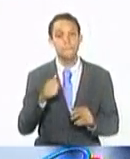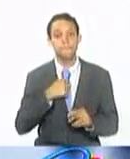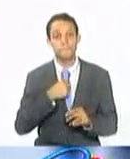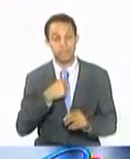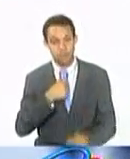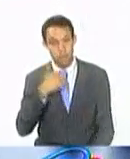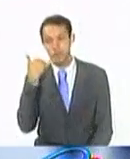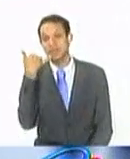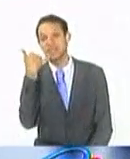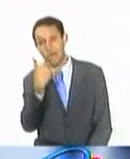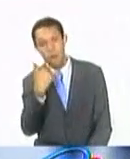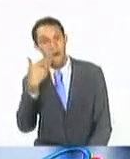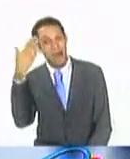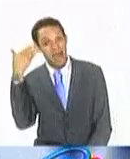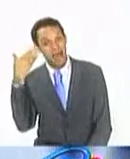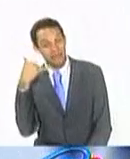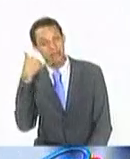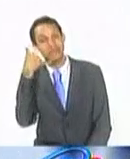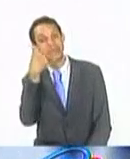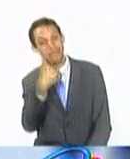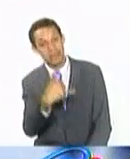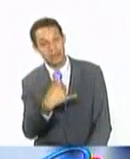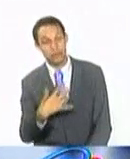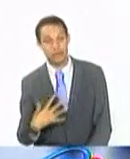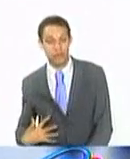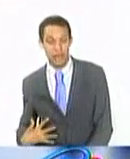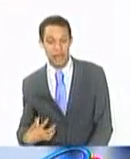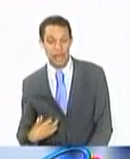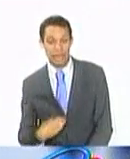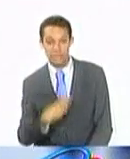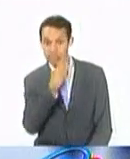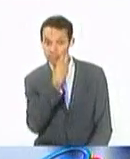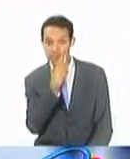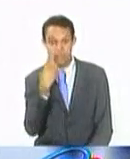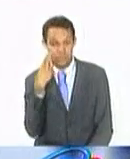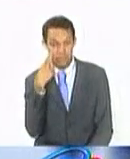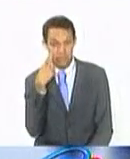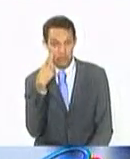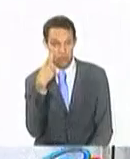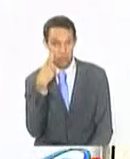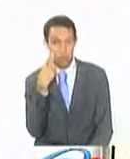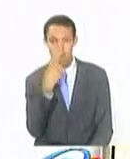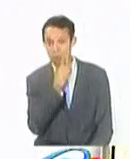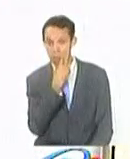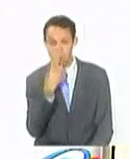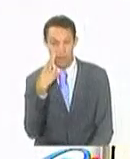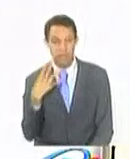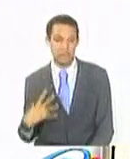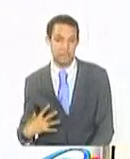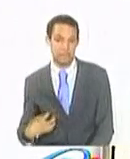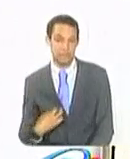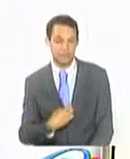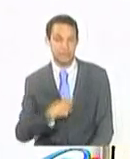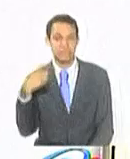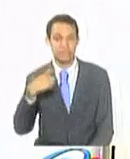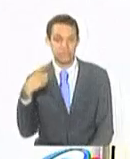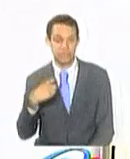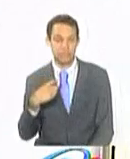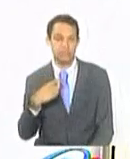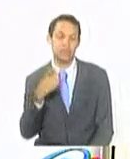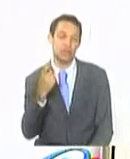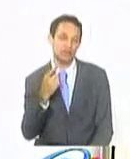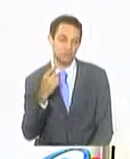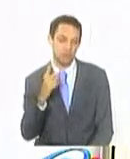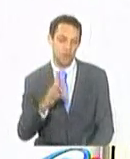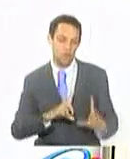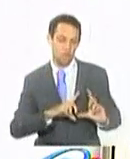llamé qu días y le dije que me había que tenía cáncer en un seno a mí me mandaron una gamagrafía nuclear